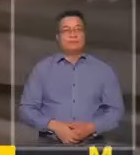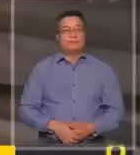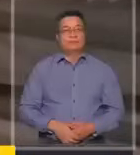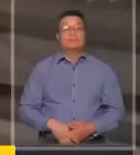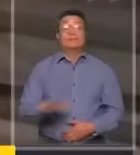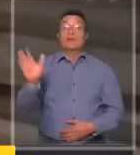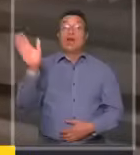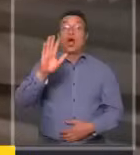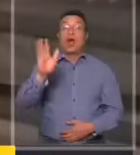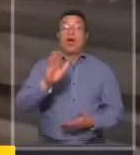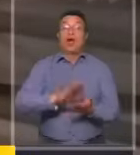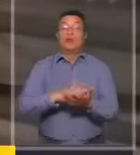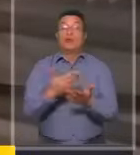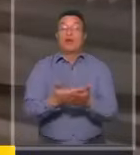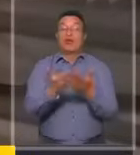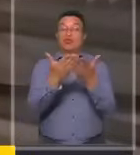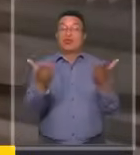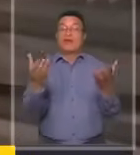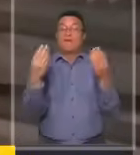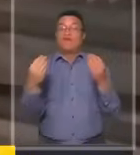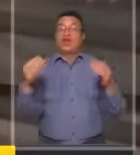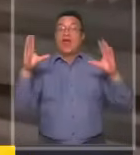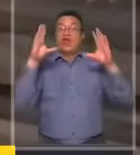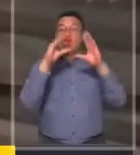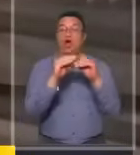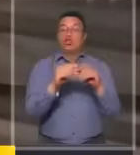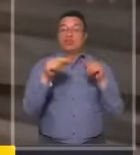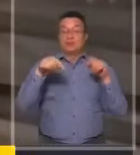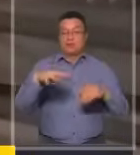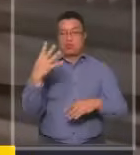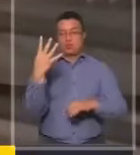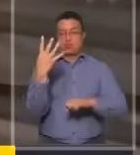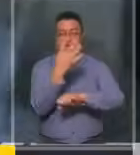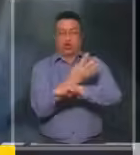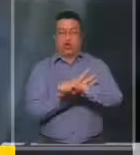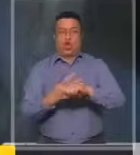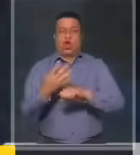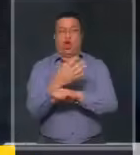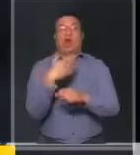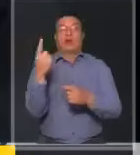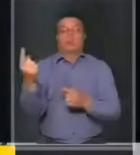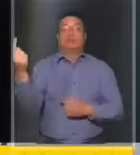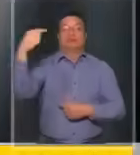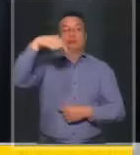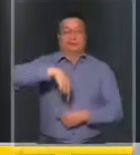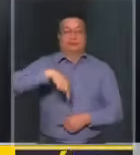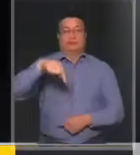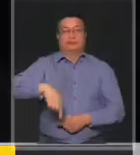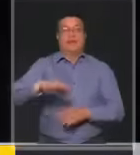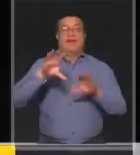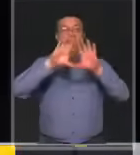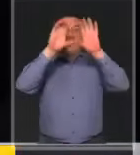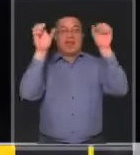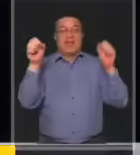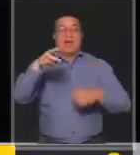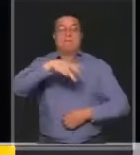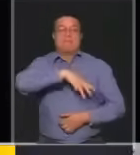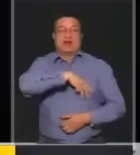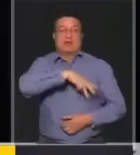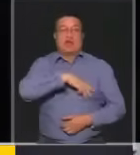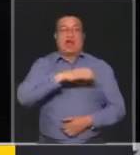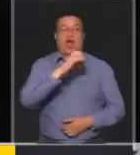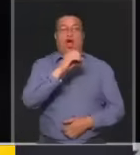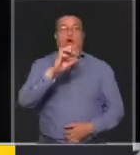Hola Mónica, ¿cómo están ustedes? Muy buenas noches. Por cerca de 4 horas duró esta comparecencia aquí en la Fiscalía Metropolitana Oriente por parte